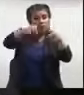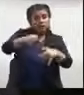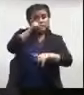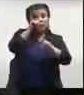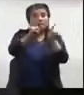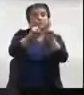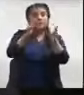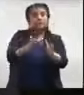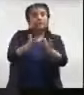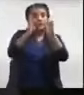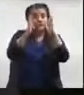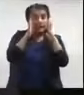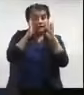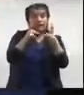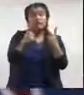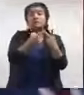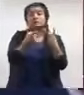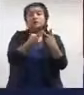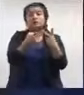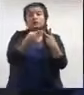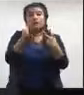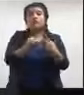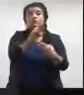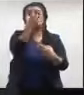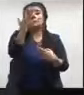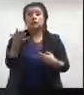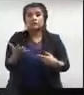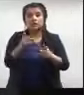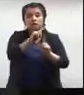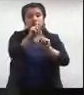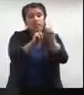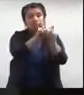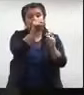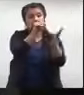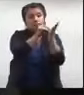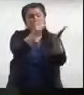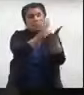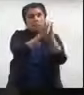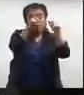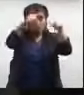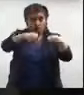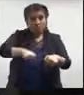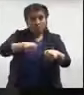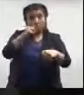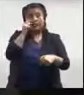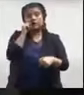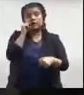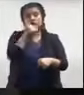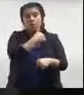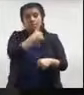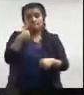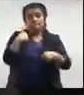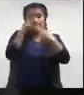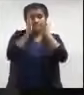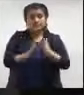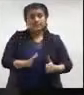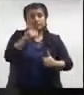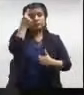tome como segunda fecha de interpelación el día de hoy para el señor ministro de Gobernación.